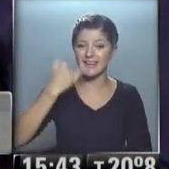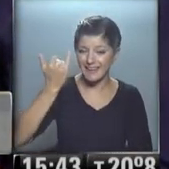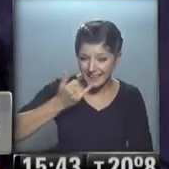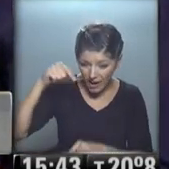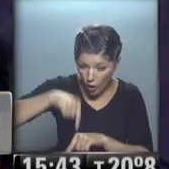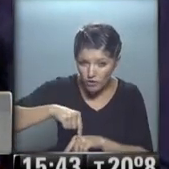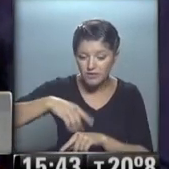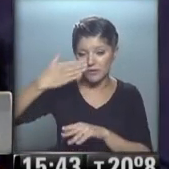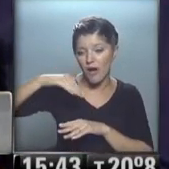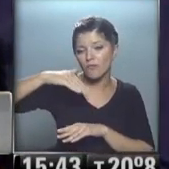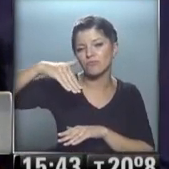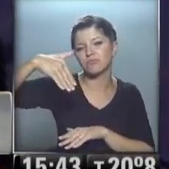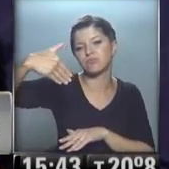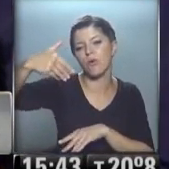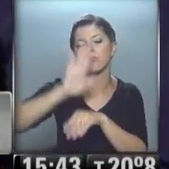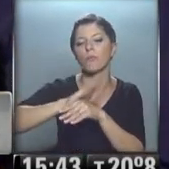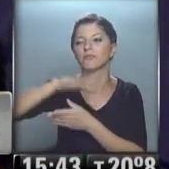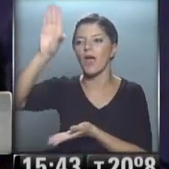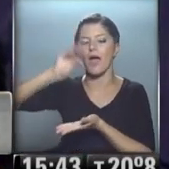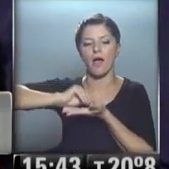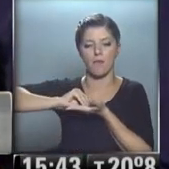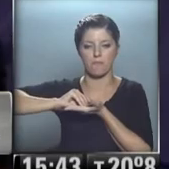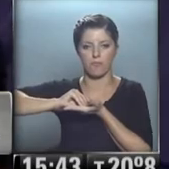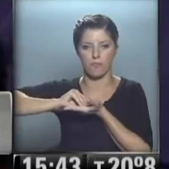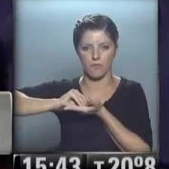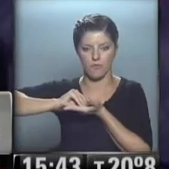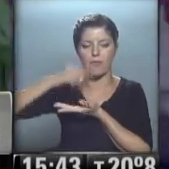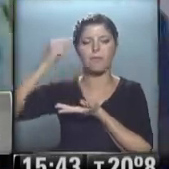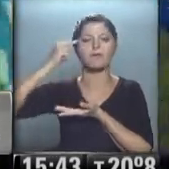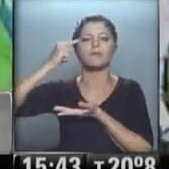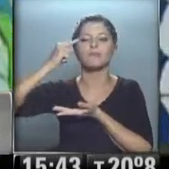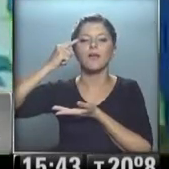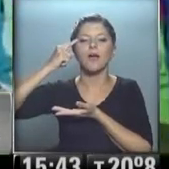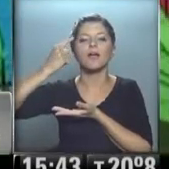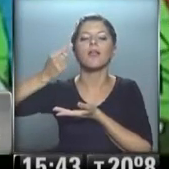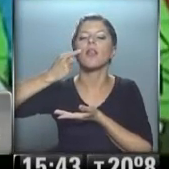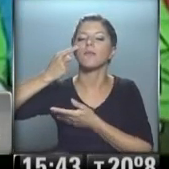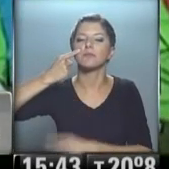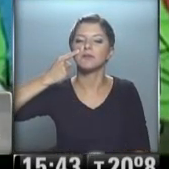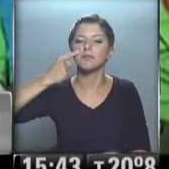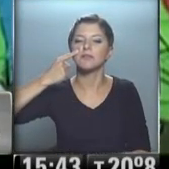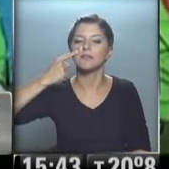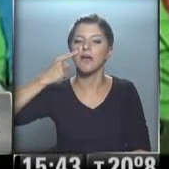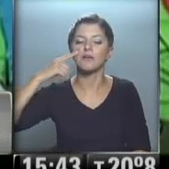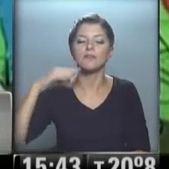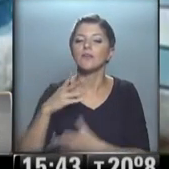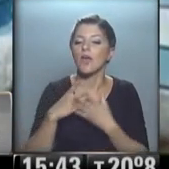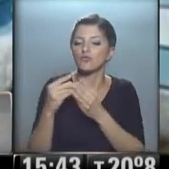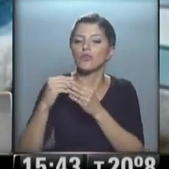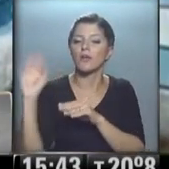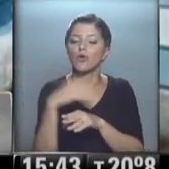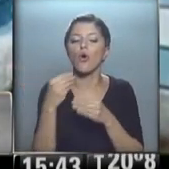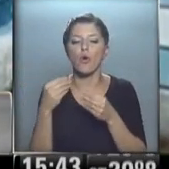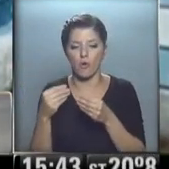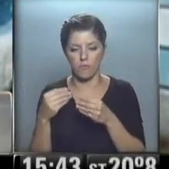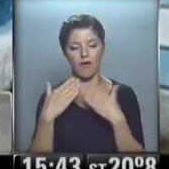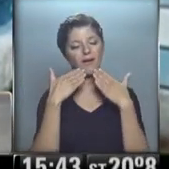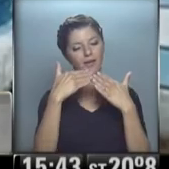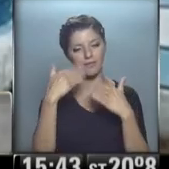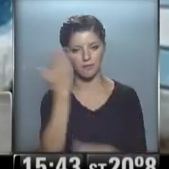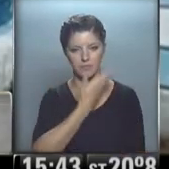seguirá siendo un ejemplo de cómo abordar la vida y cómo entregar todo por los que más necesitan. Gracias, Presidenta. Un saludo muy